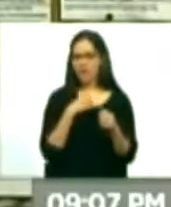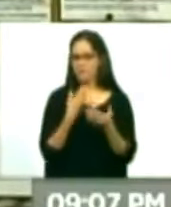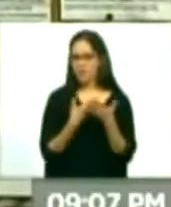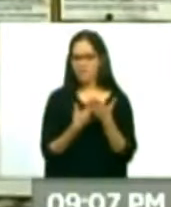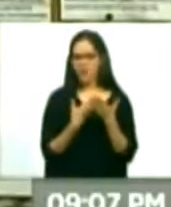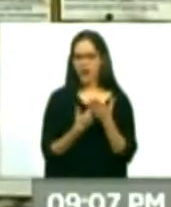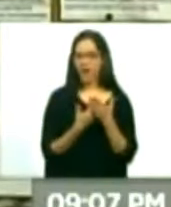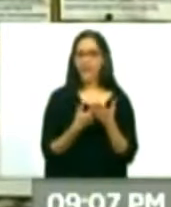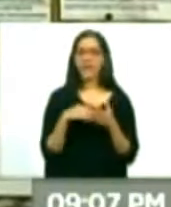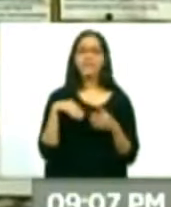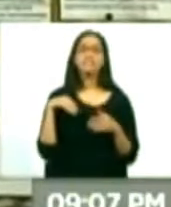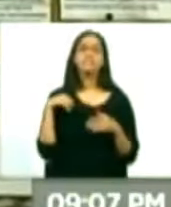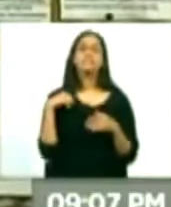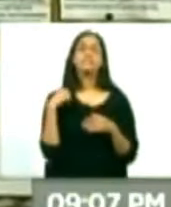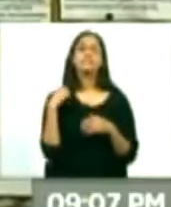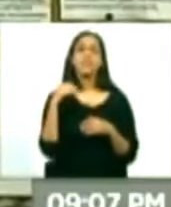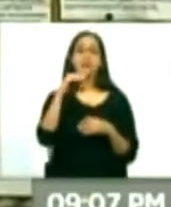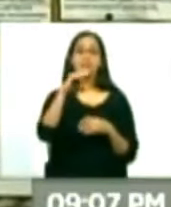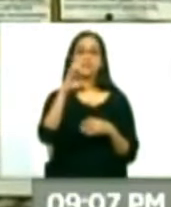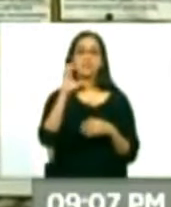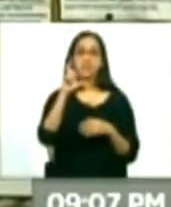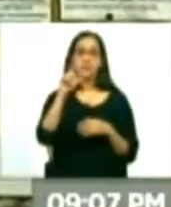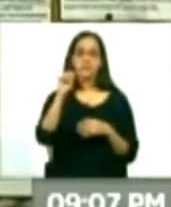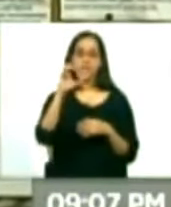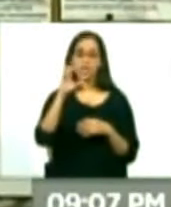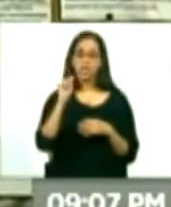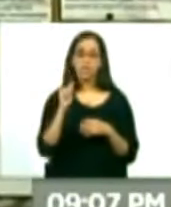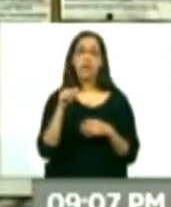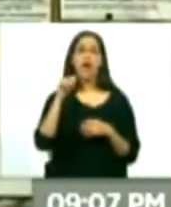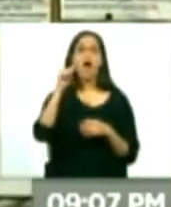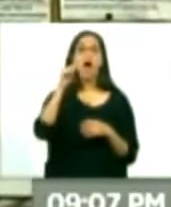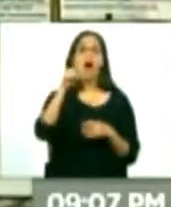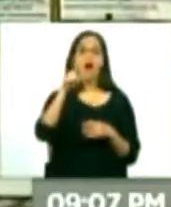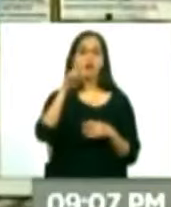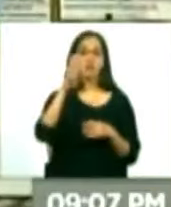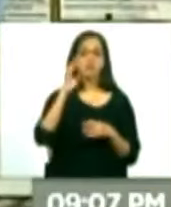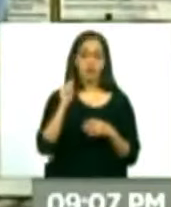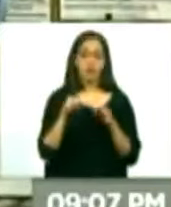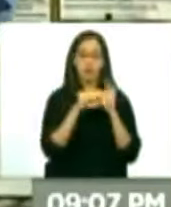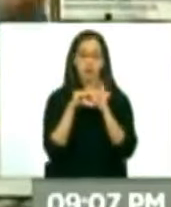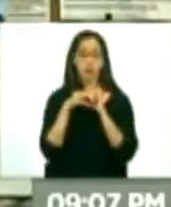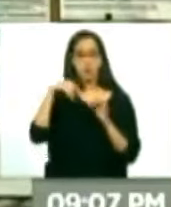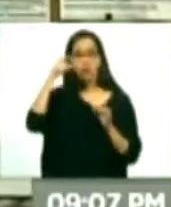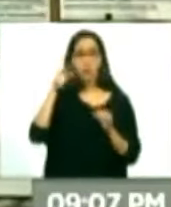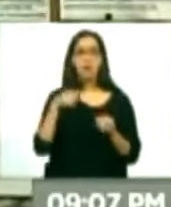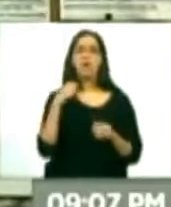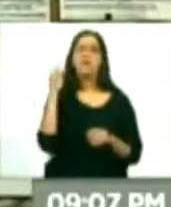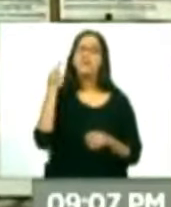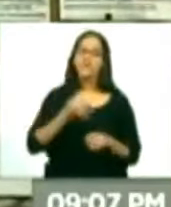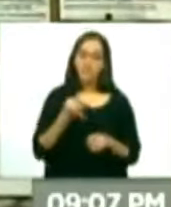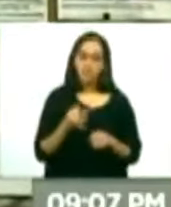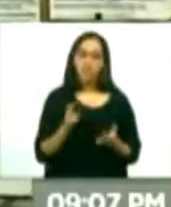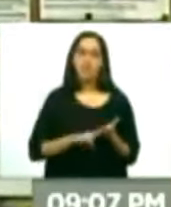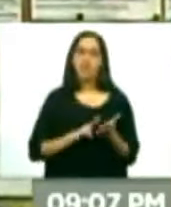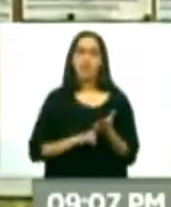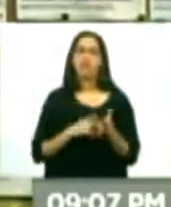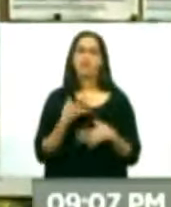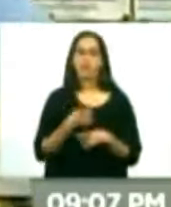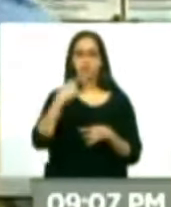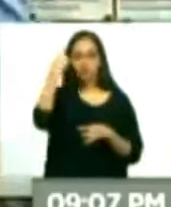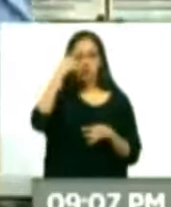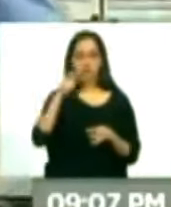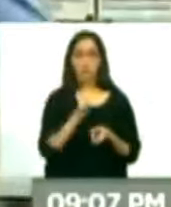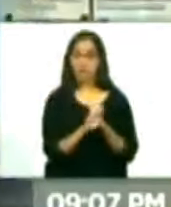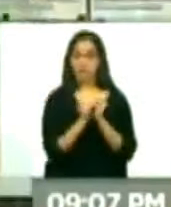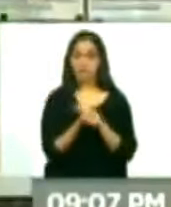la CELAC, propone el ALBA, propone la unión de los pueblos en los verdaderos intereses de los pueblos. Han cambiado las cosas